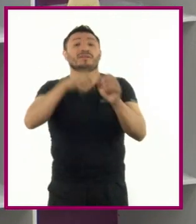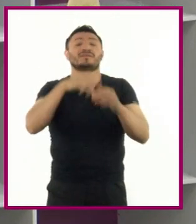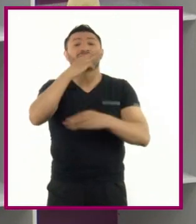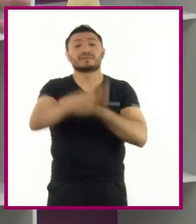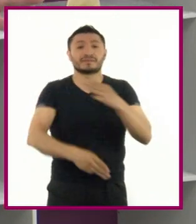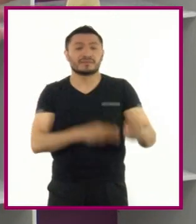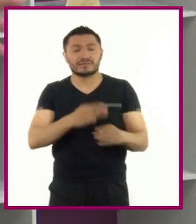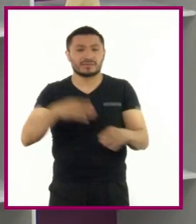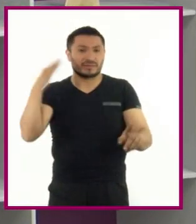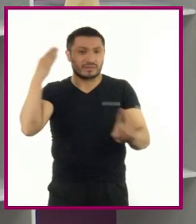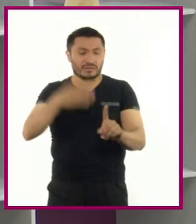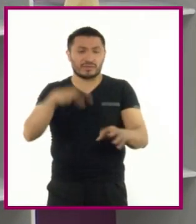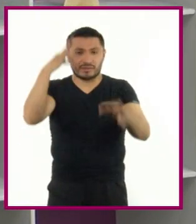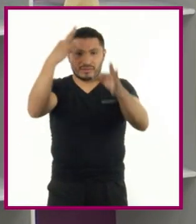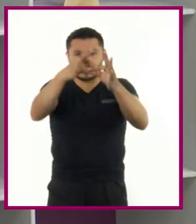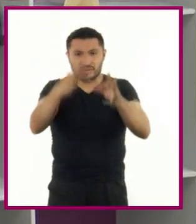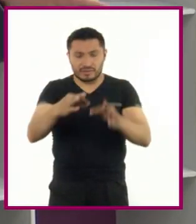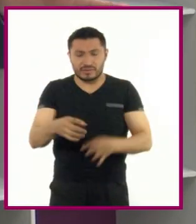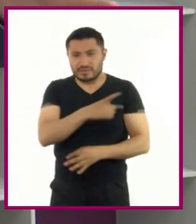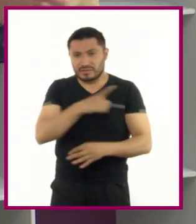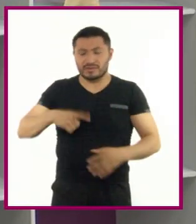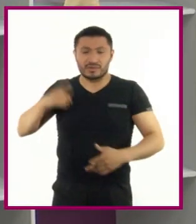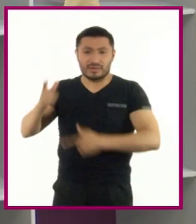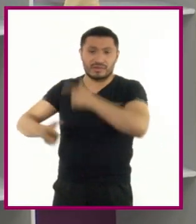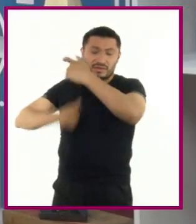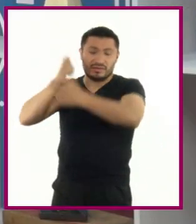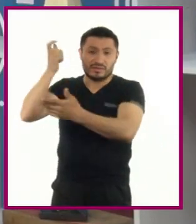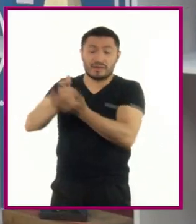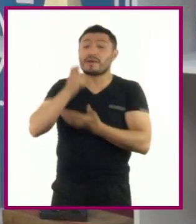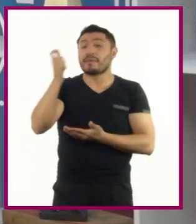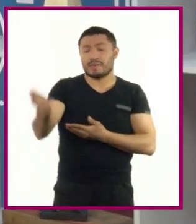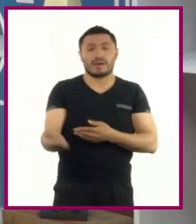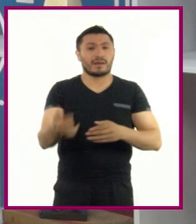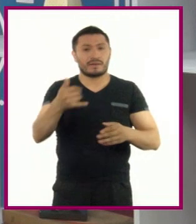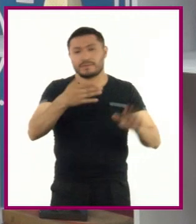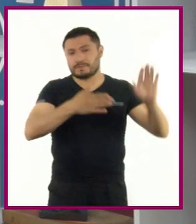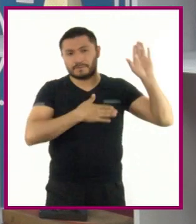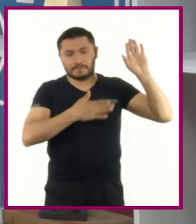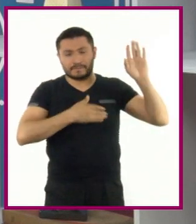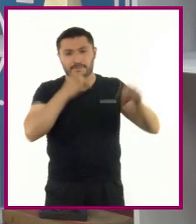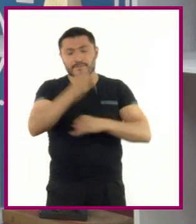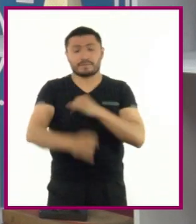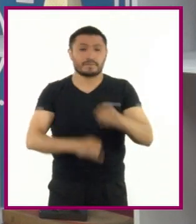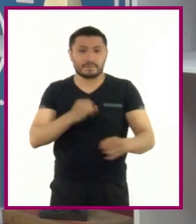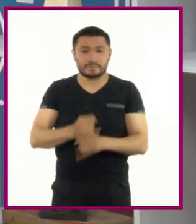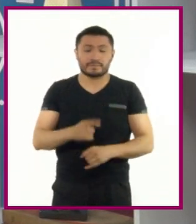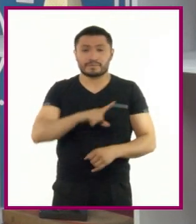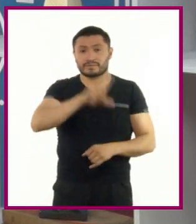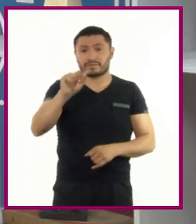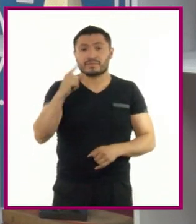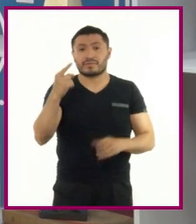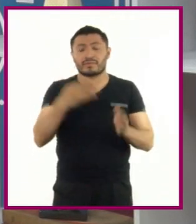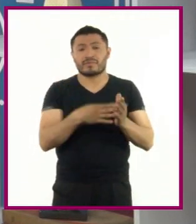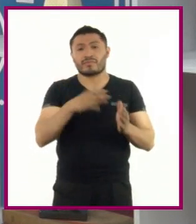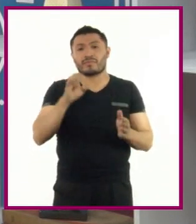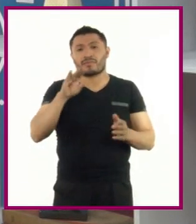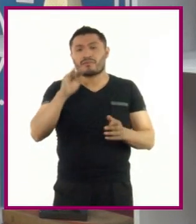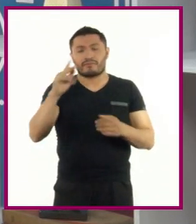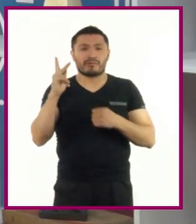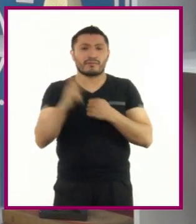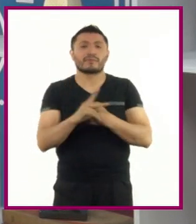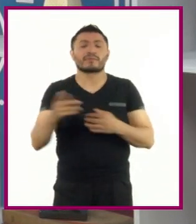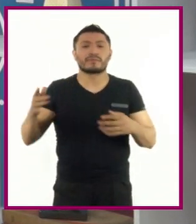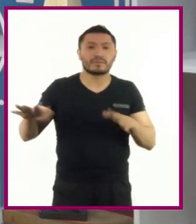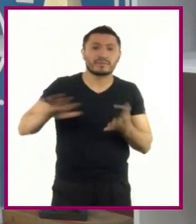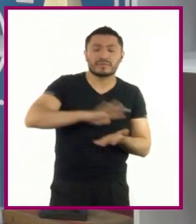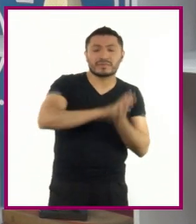finalidad de cumplir con sus deudas y compromisos internacionales. En la década de 1990, el país comenzó a transitar